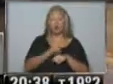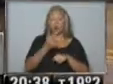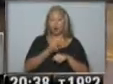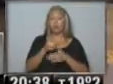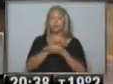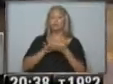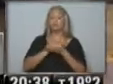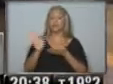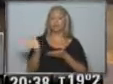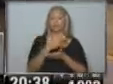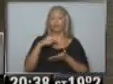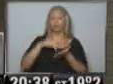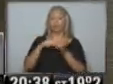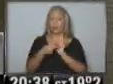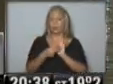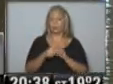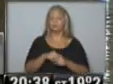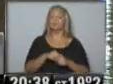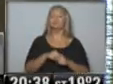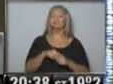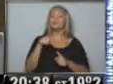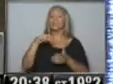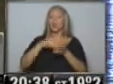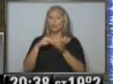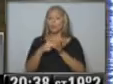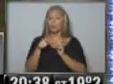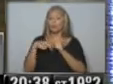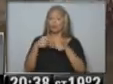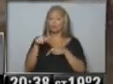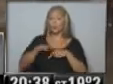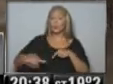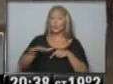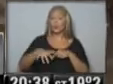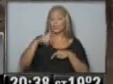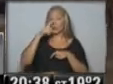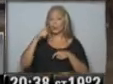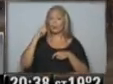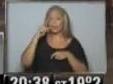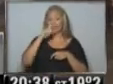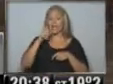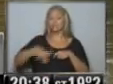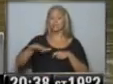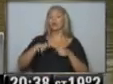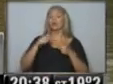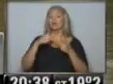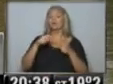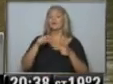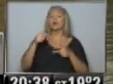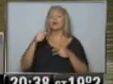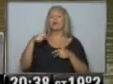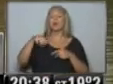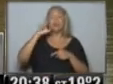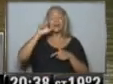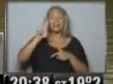los inconvenientes. Los problemas continuaban hoy en los barrios de Belgrano, Coghlan, Villa Urquiza, Villa Pueyrredón,